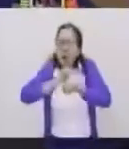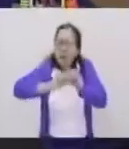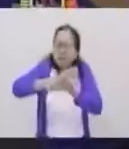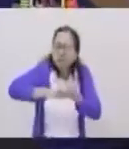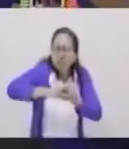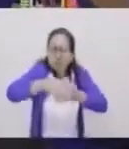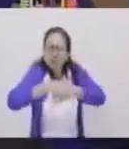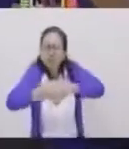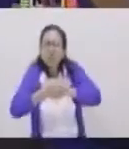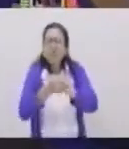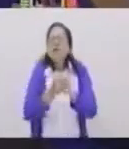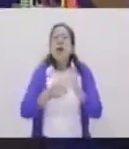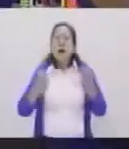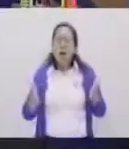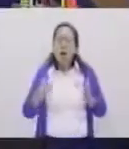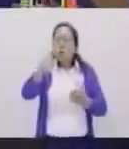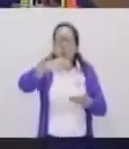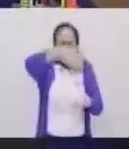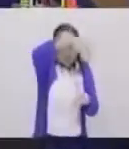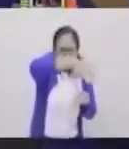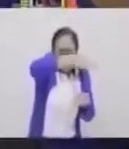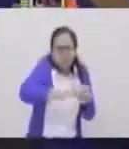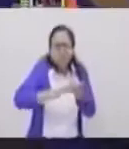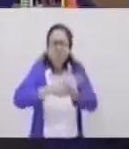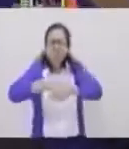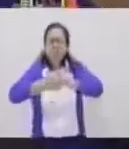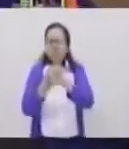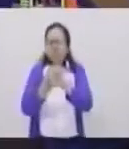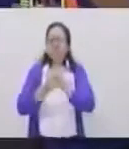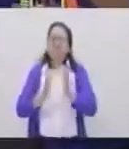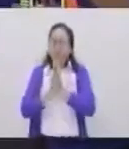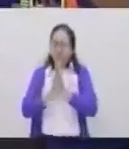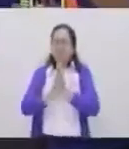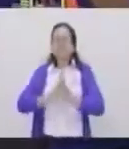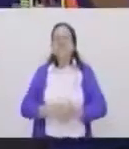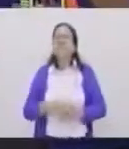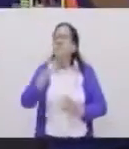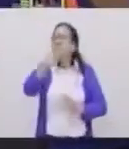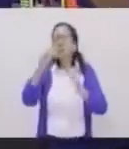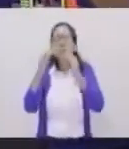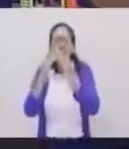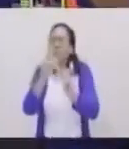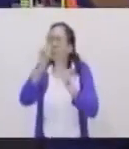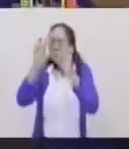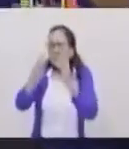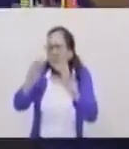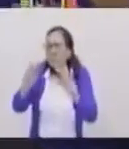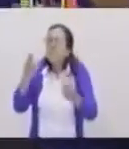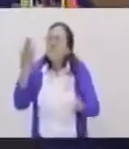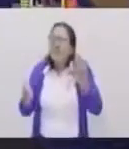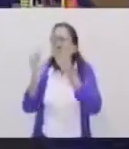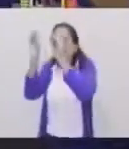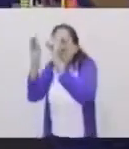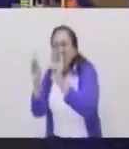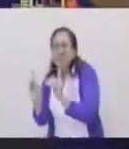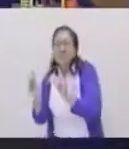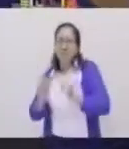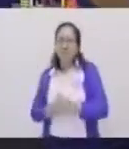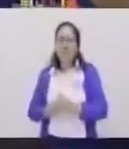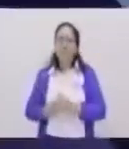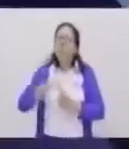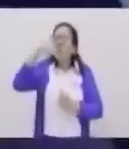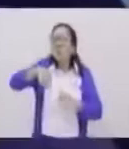jabón o bien aplicar un poco de gel. Si en casa hay alguna persona con alguna